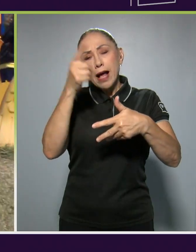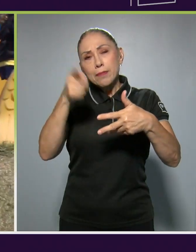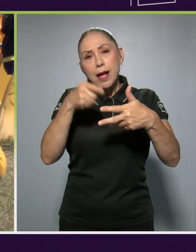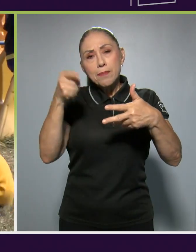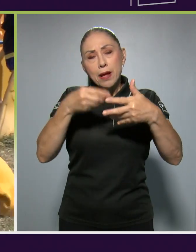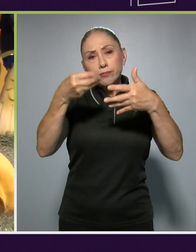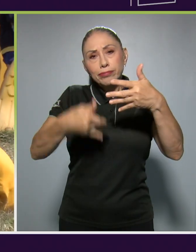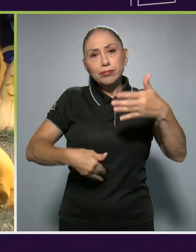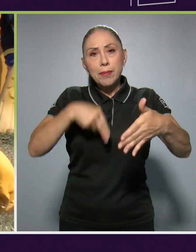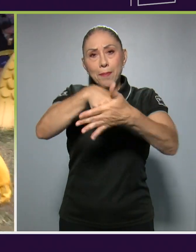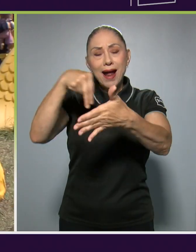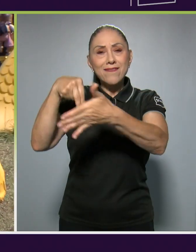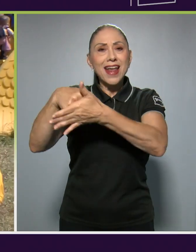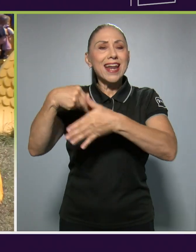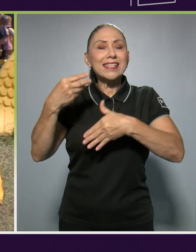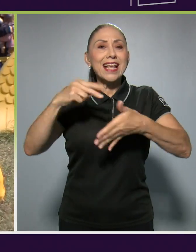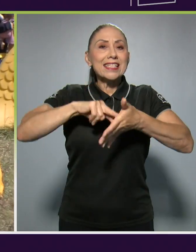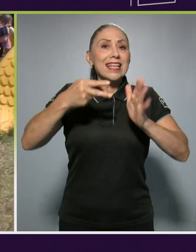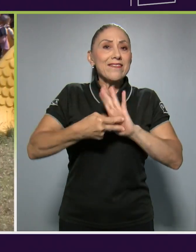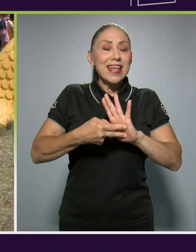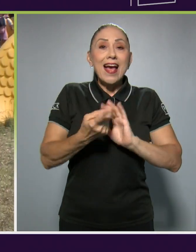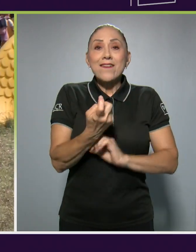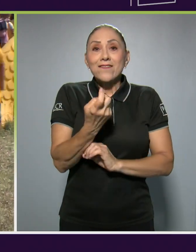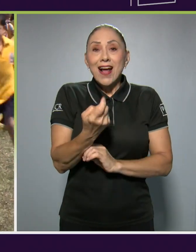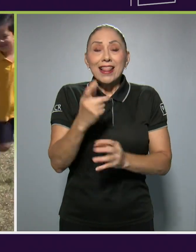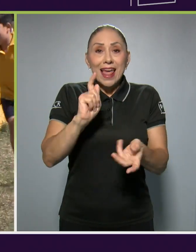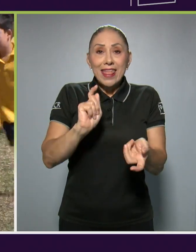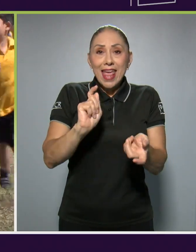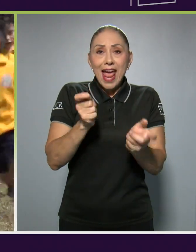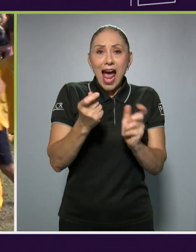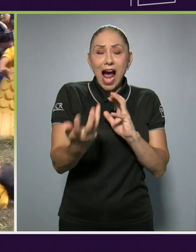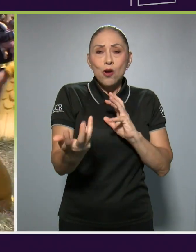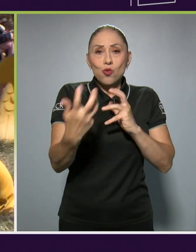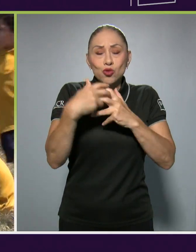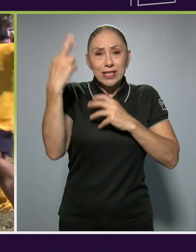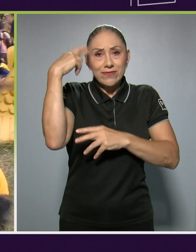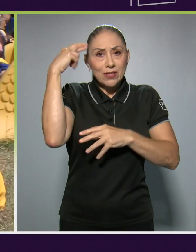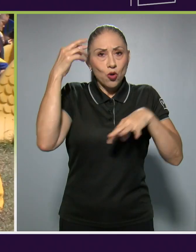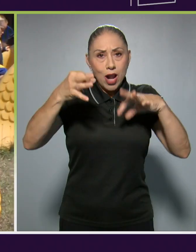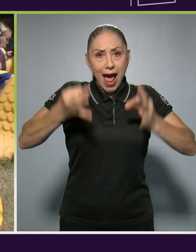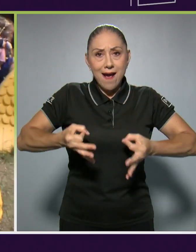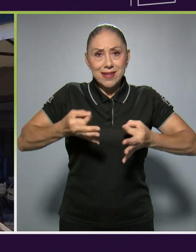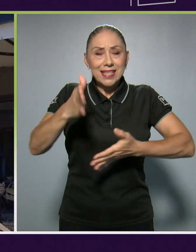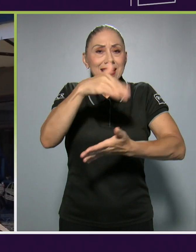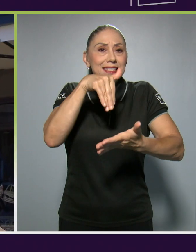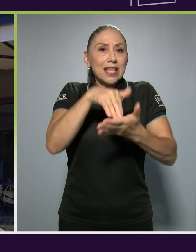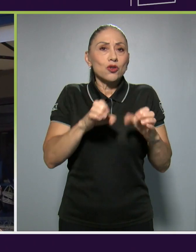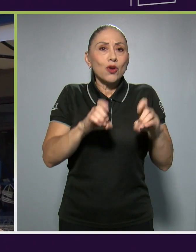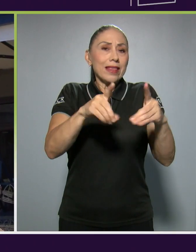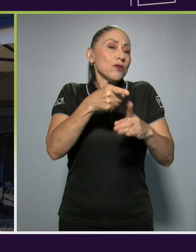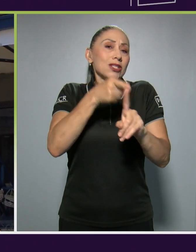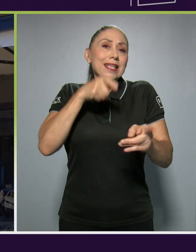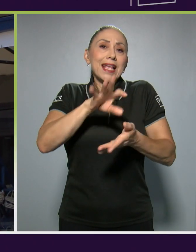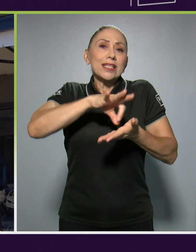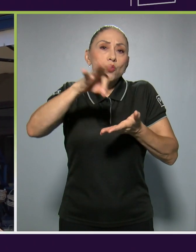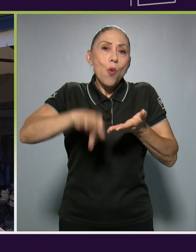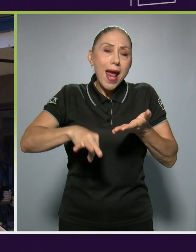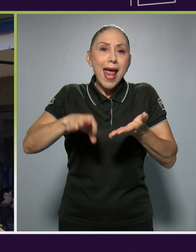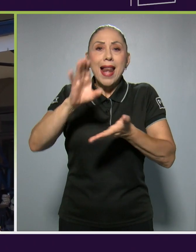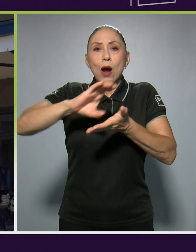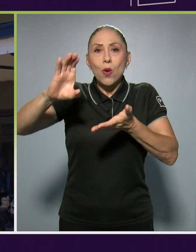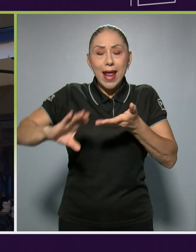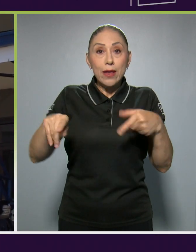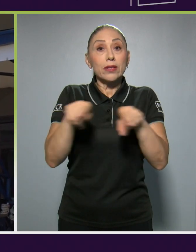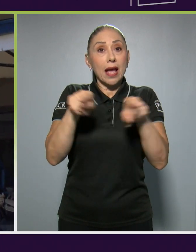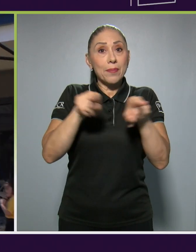que existe una falta de ajustes razonables en centros educativos, desde la escuela, el colegio y pues incluso en las